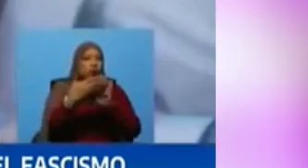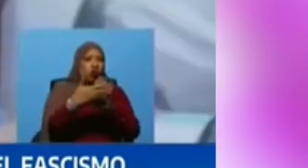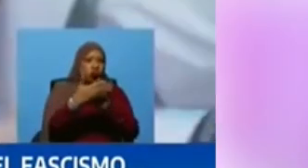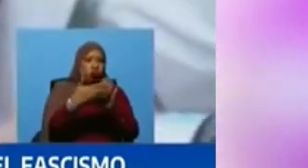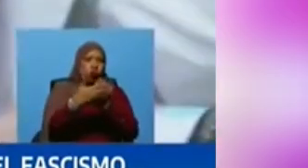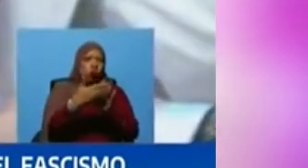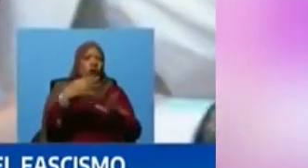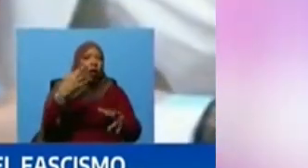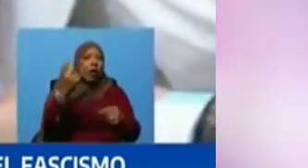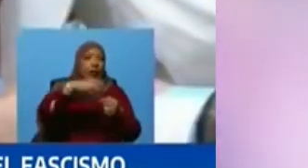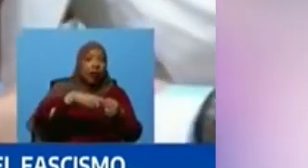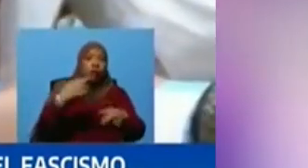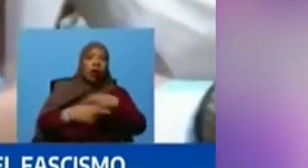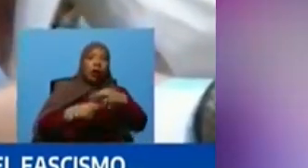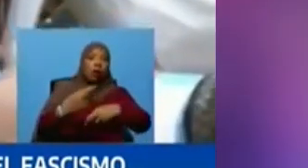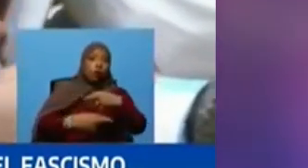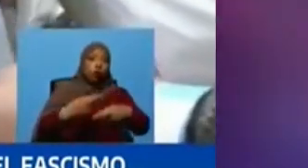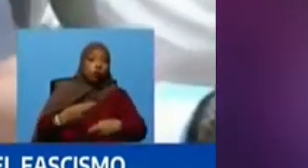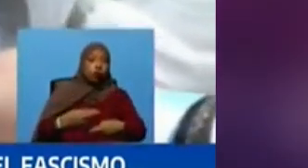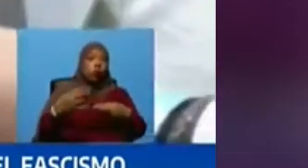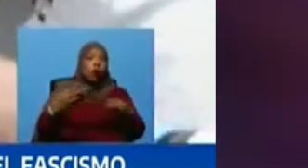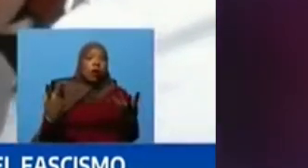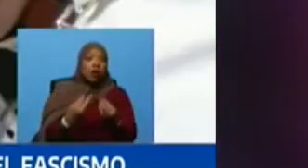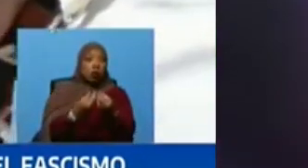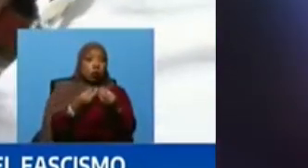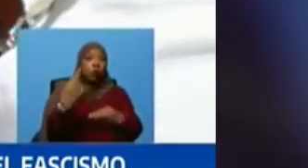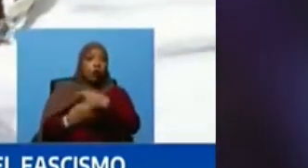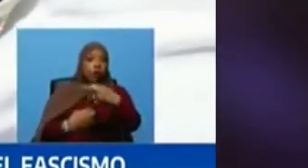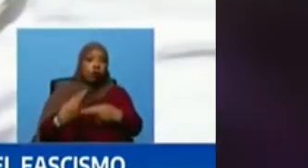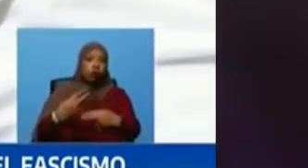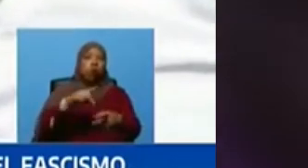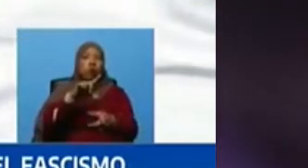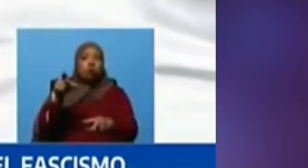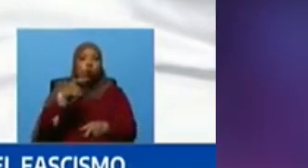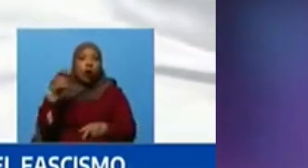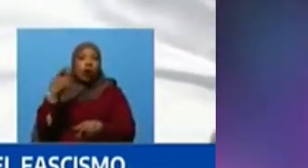dentro de la revolución y con su revolución.